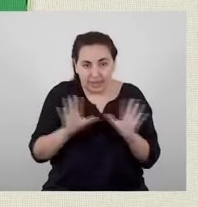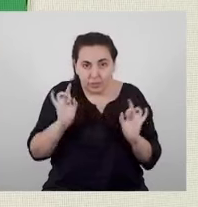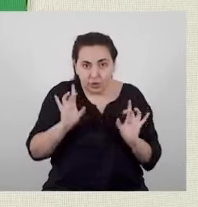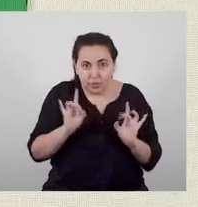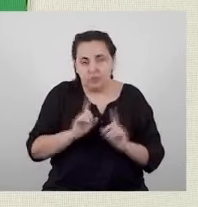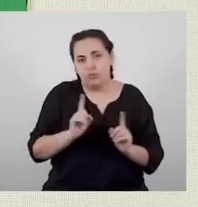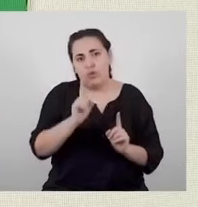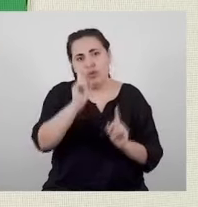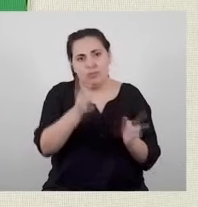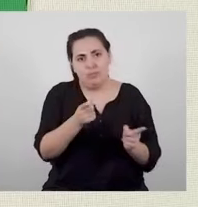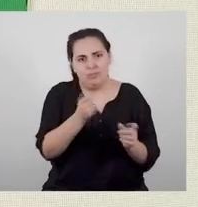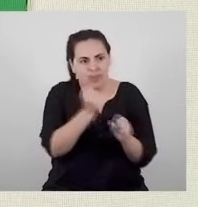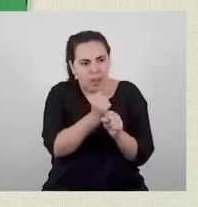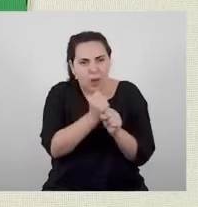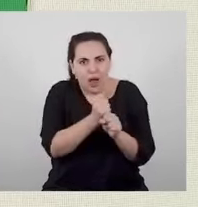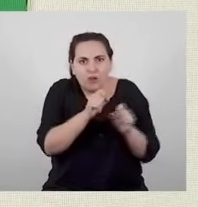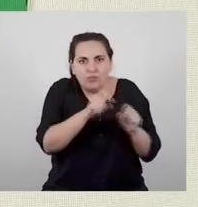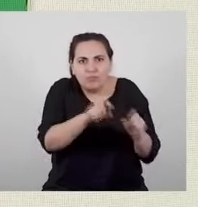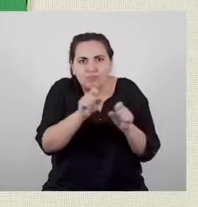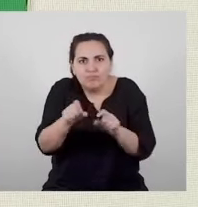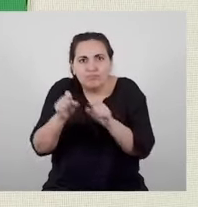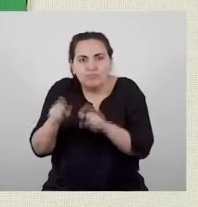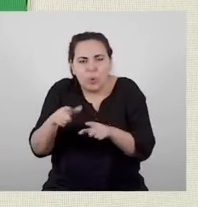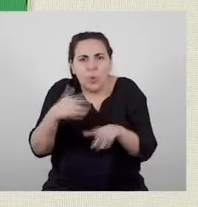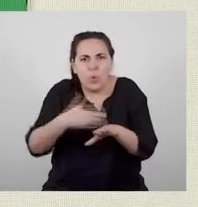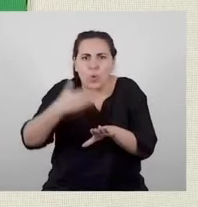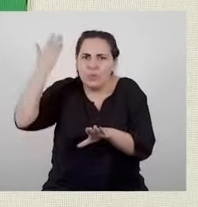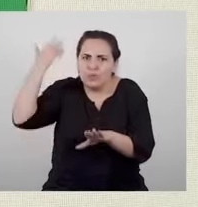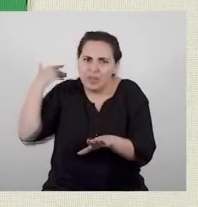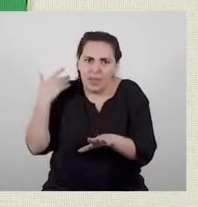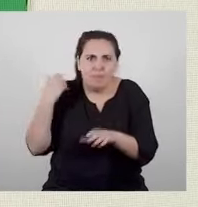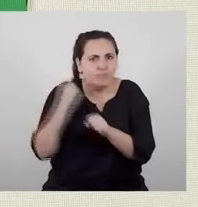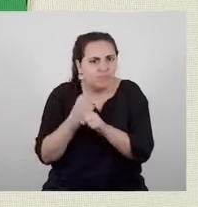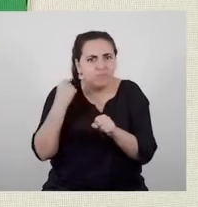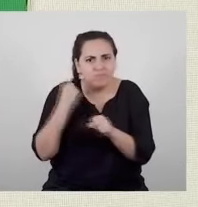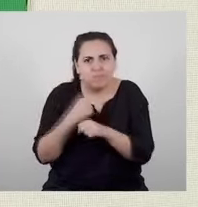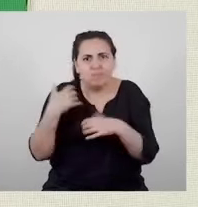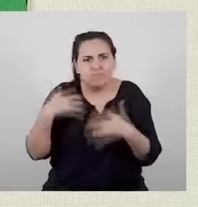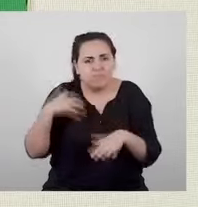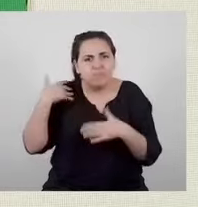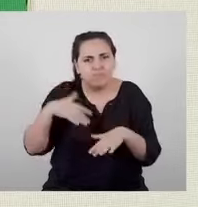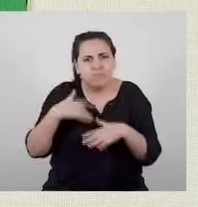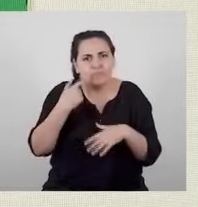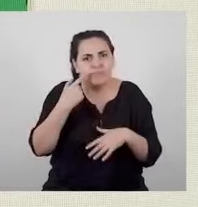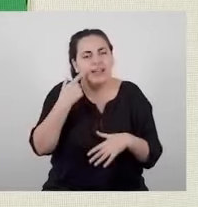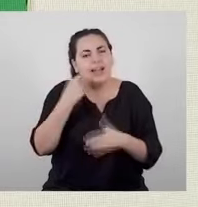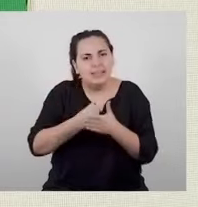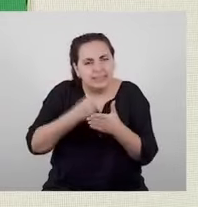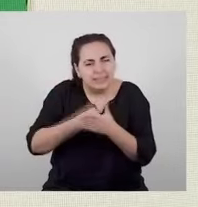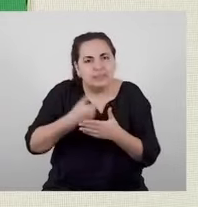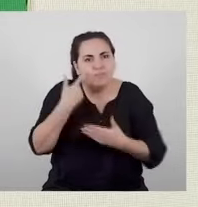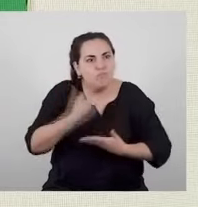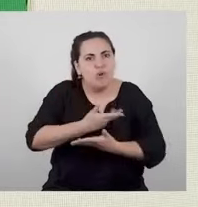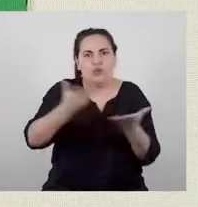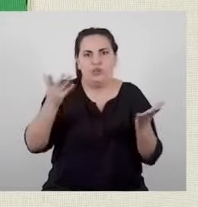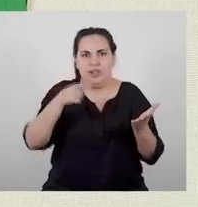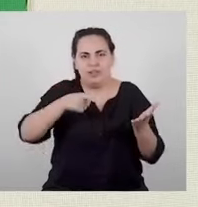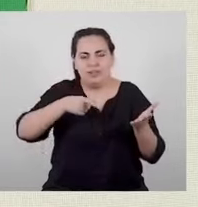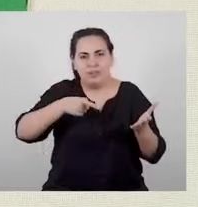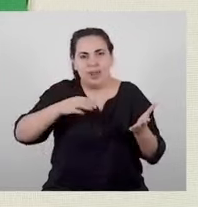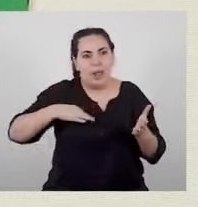trabajo que están haciendo desde hace un montón de tiempo tratando intentando y mostrando que hay un camino